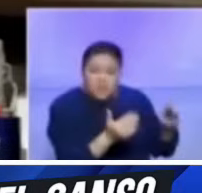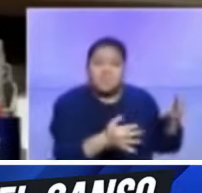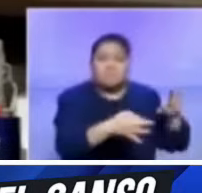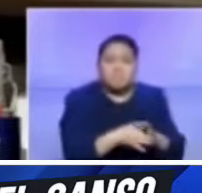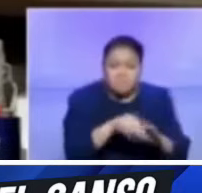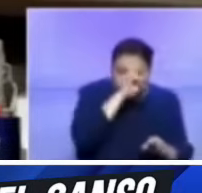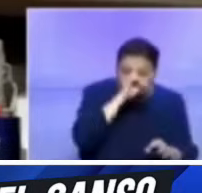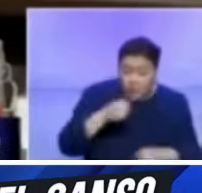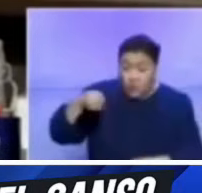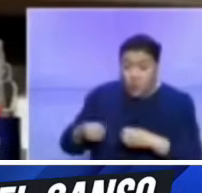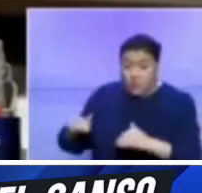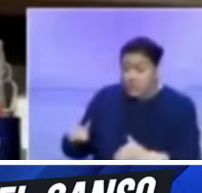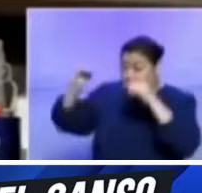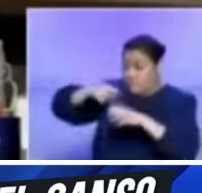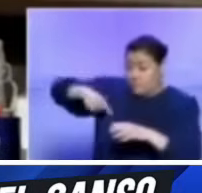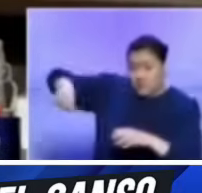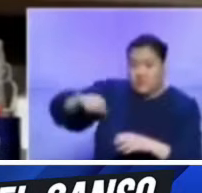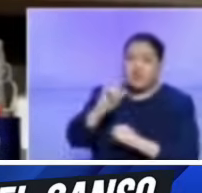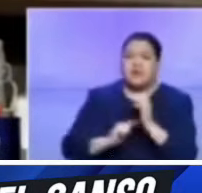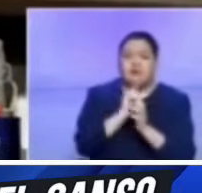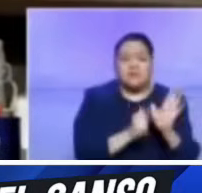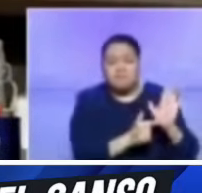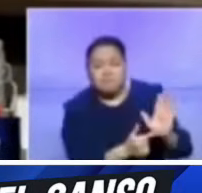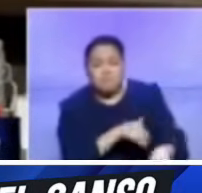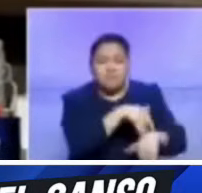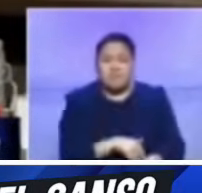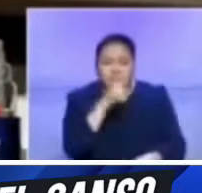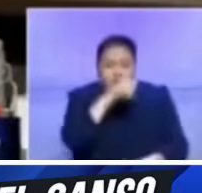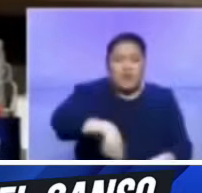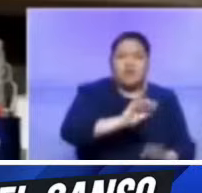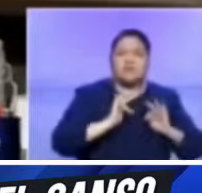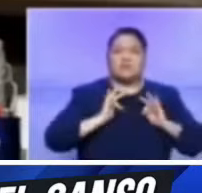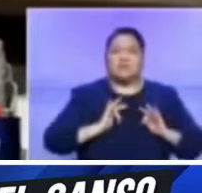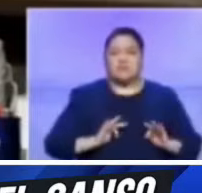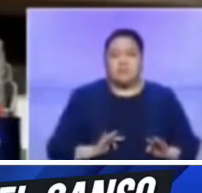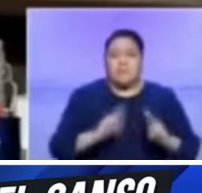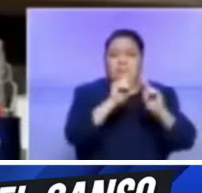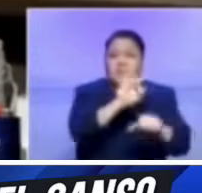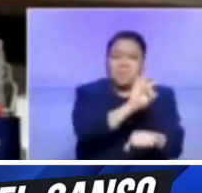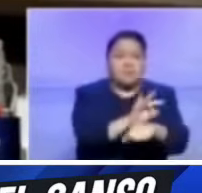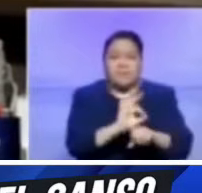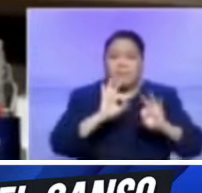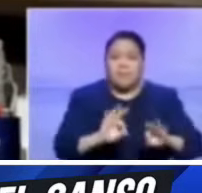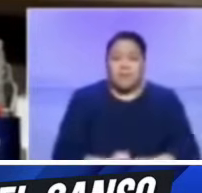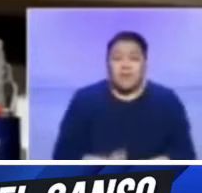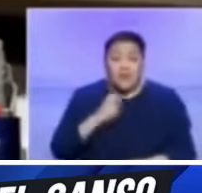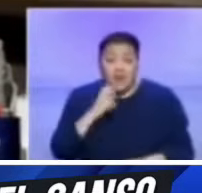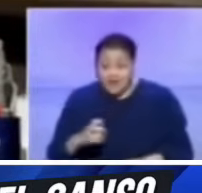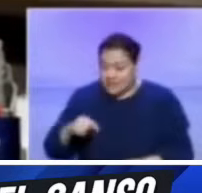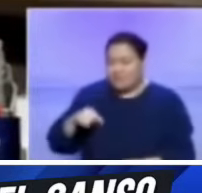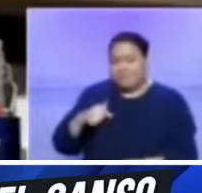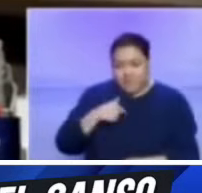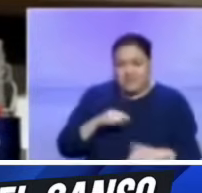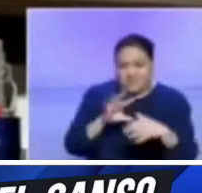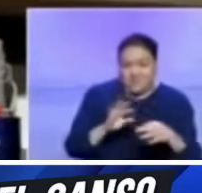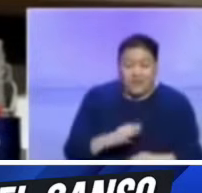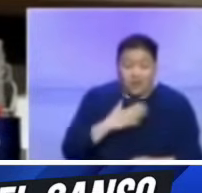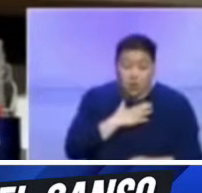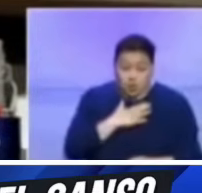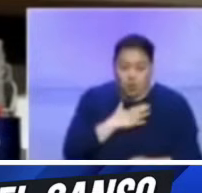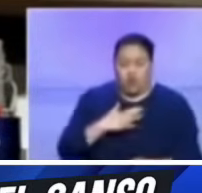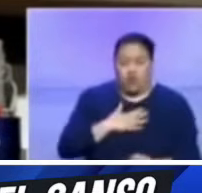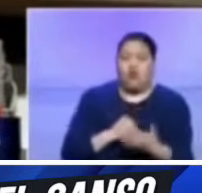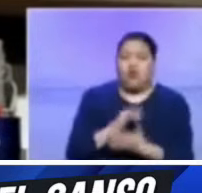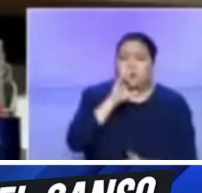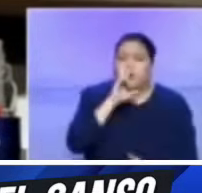jurídico. Están llamadas a hacer valer las leyes de forma que produzcan un resultado pacificador y socialmente útil. Esa vocación, y aquí hablo en singular, me llevó a